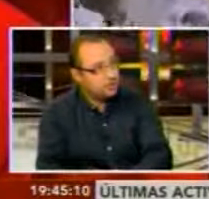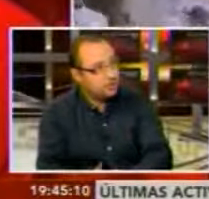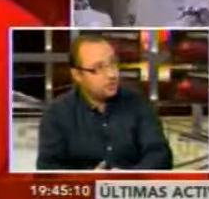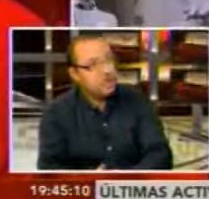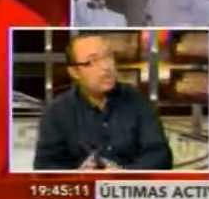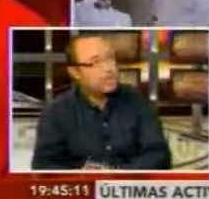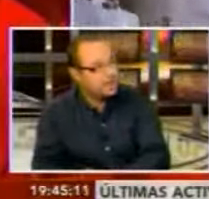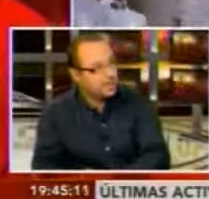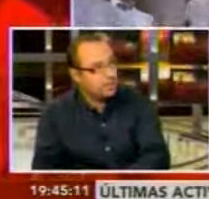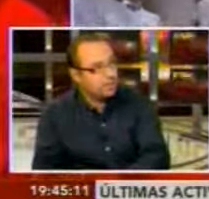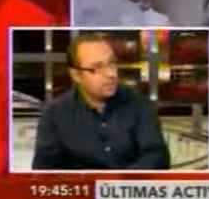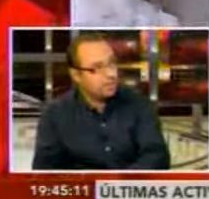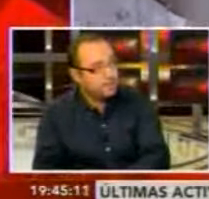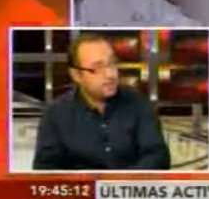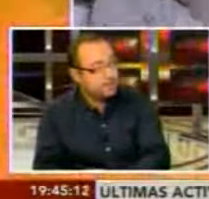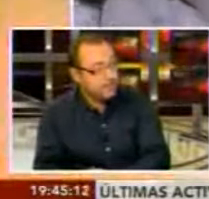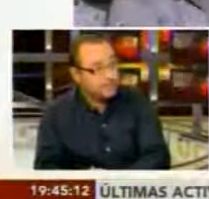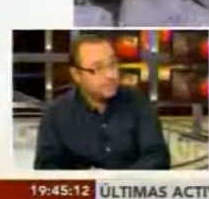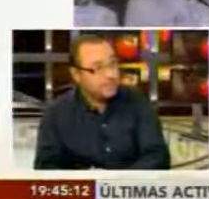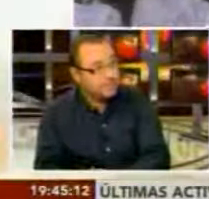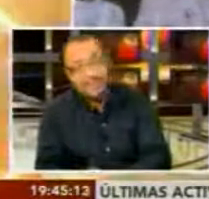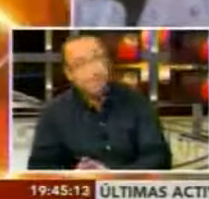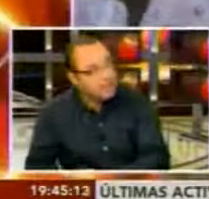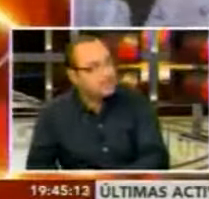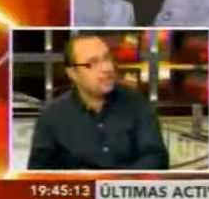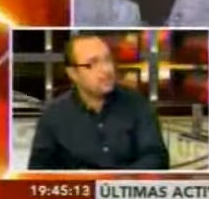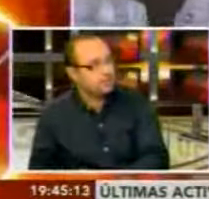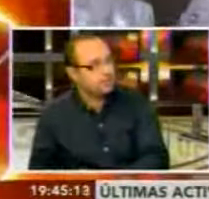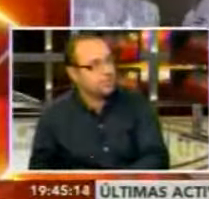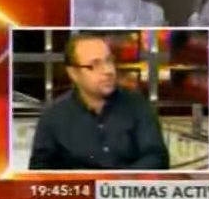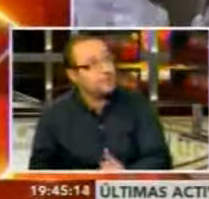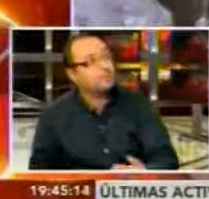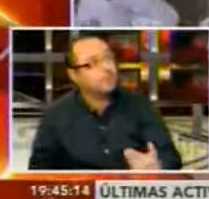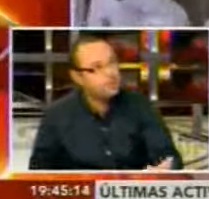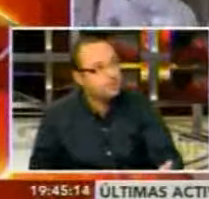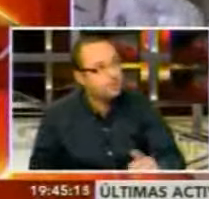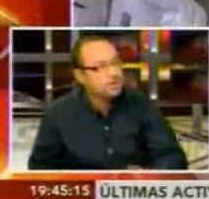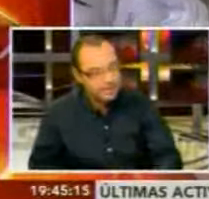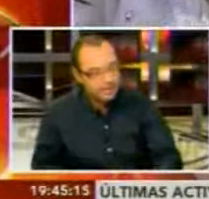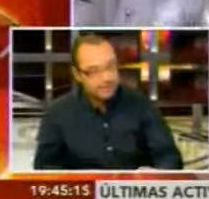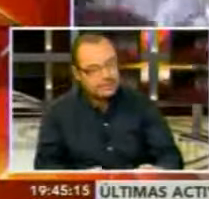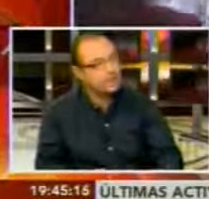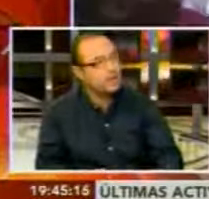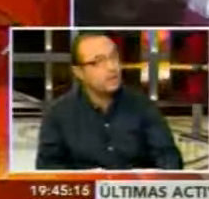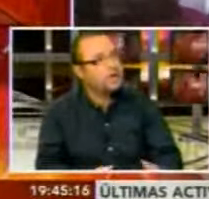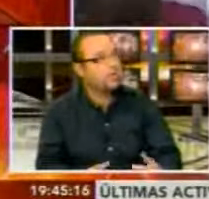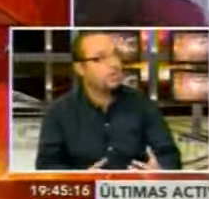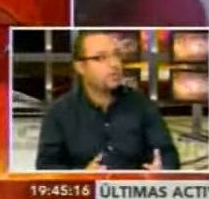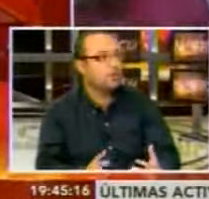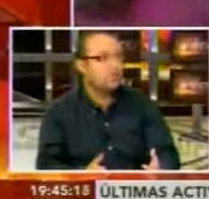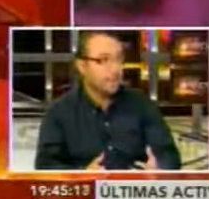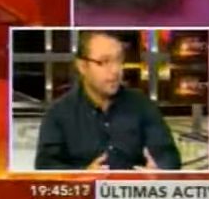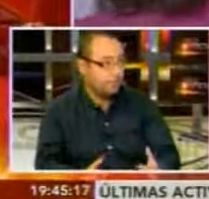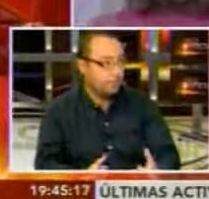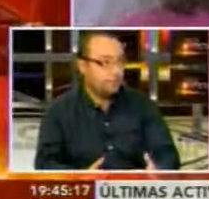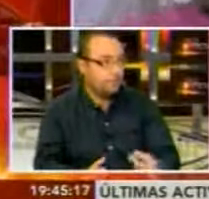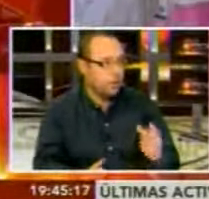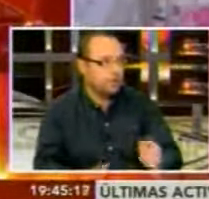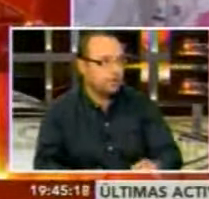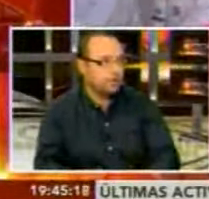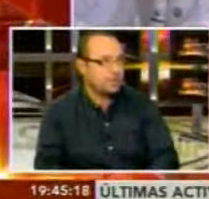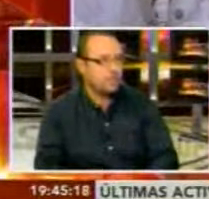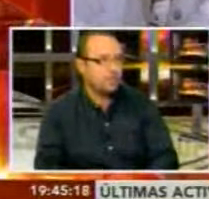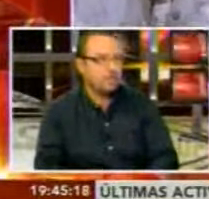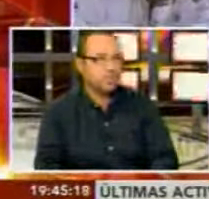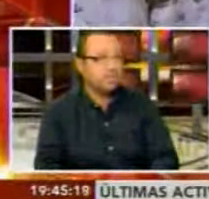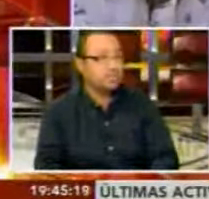sin perjuicio de que en Santiago haya obtenido el triunfo dos personas de Renovación Nacional. O sea, las arcas en términos electorales son claramente negativas para este